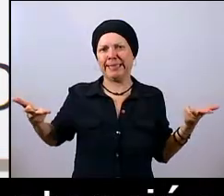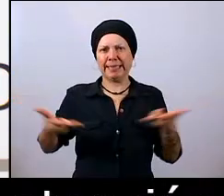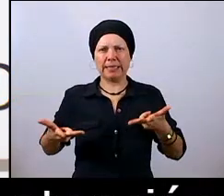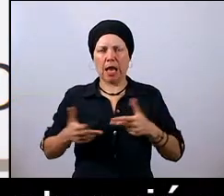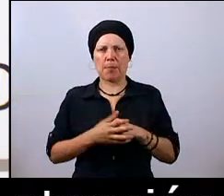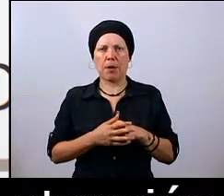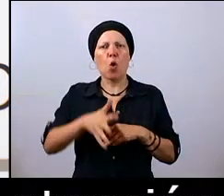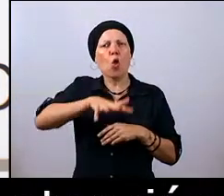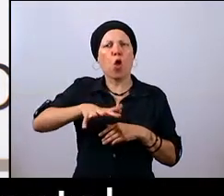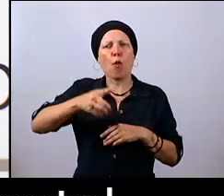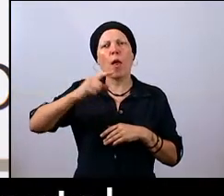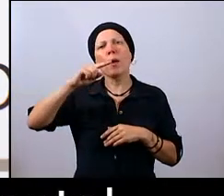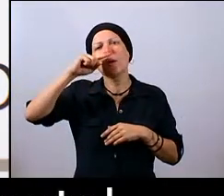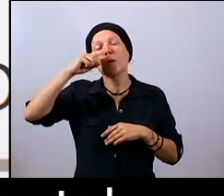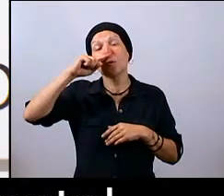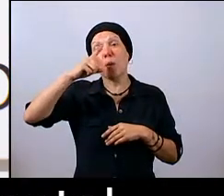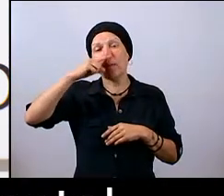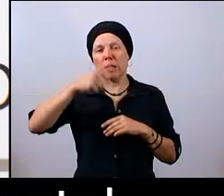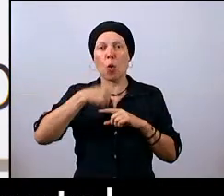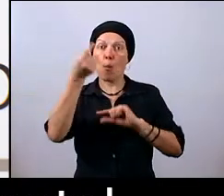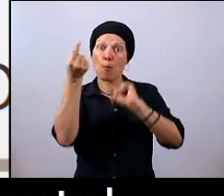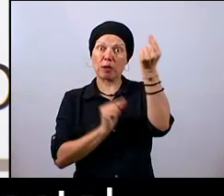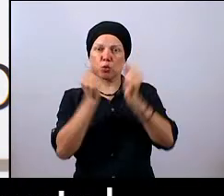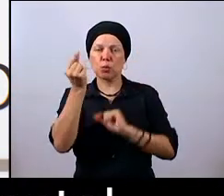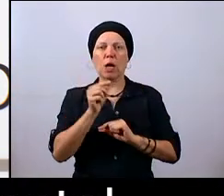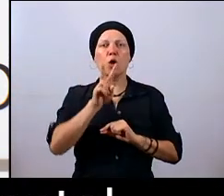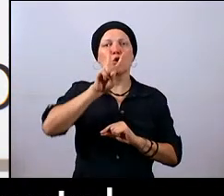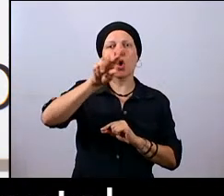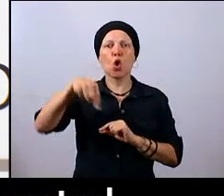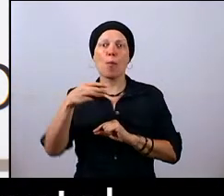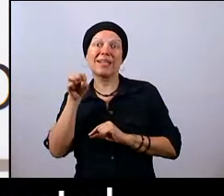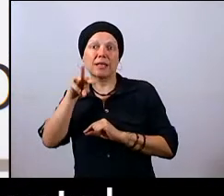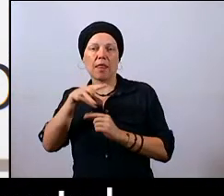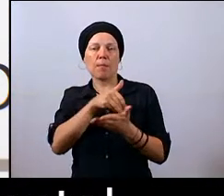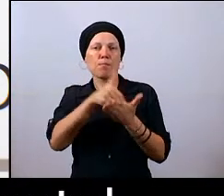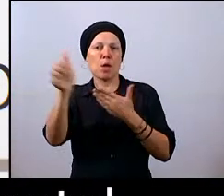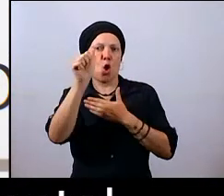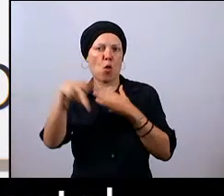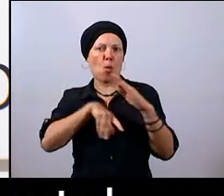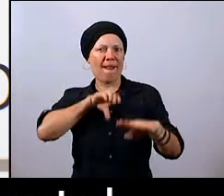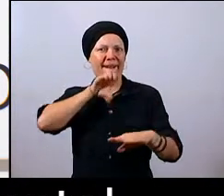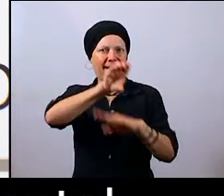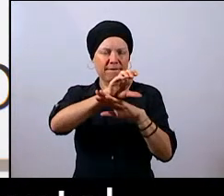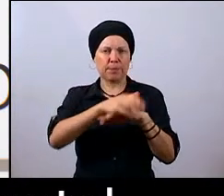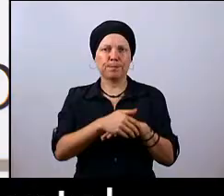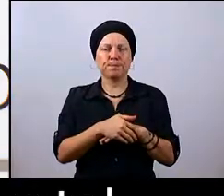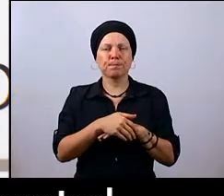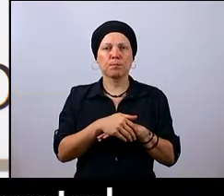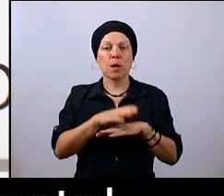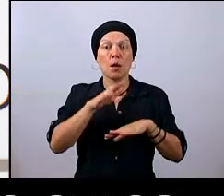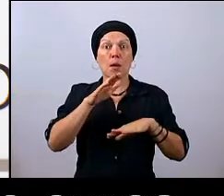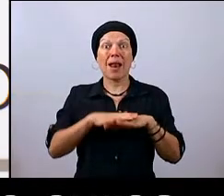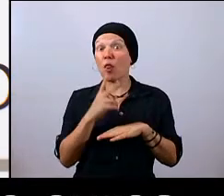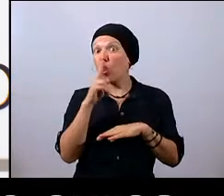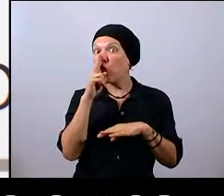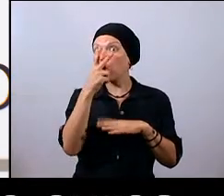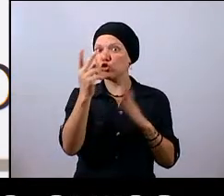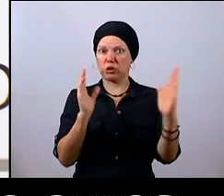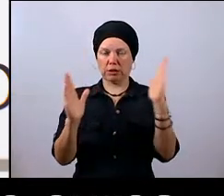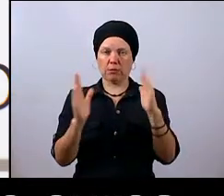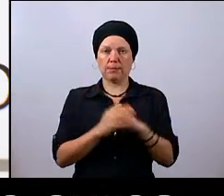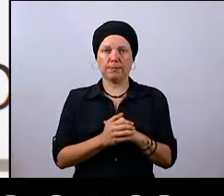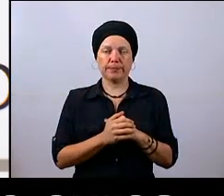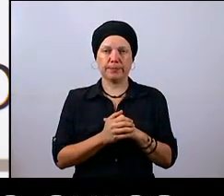Don Benito, con un presupuesto de 2,13 millones de euros para 2 años.